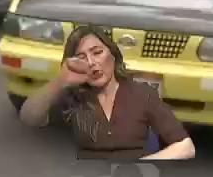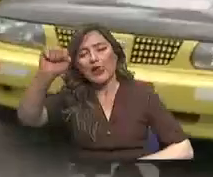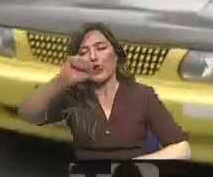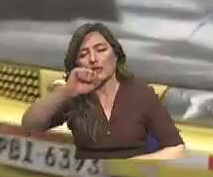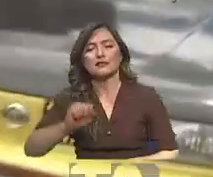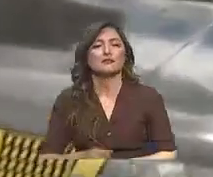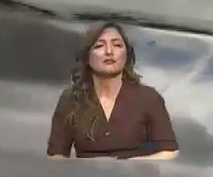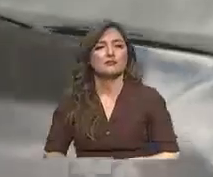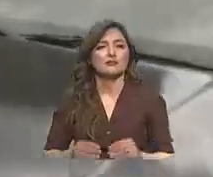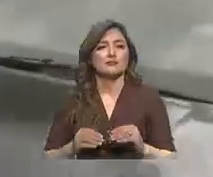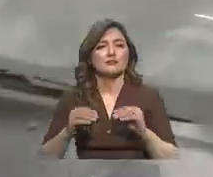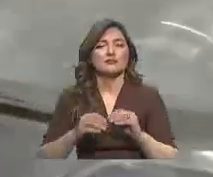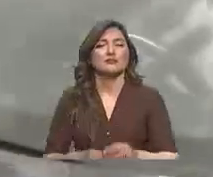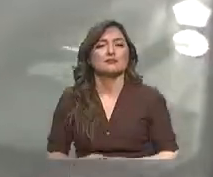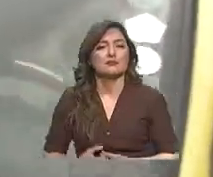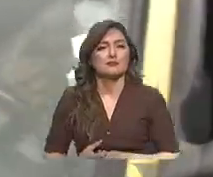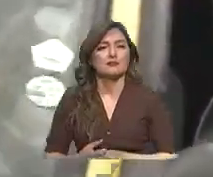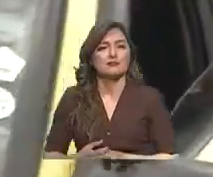ofrecen limpiar los parabrisas